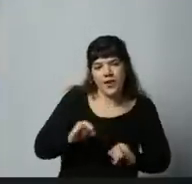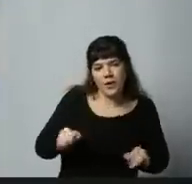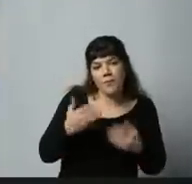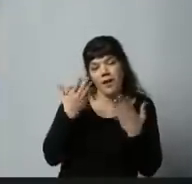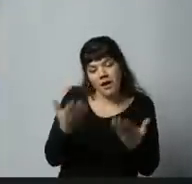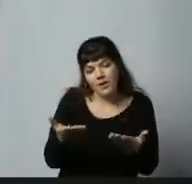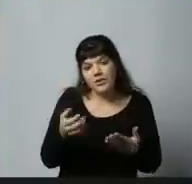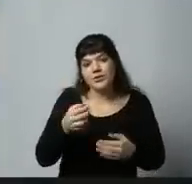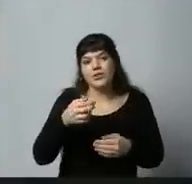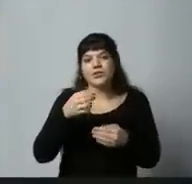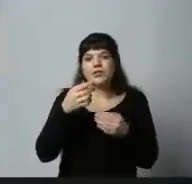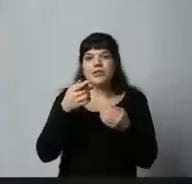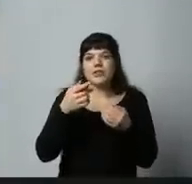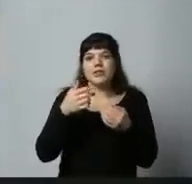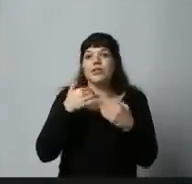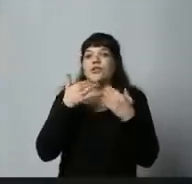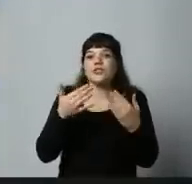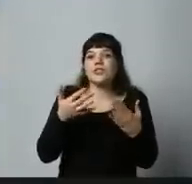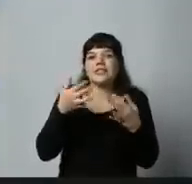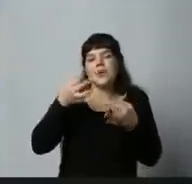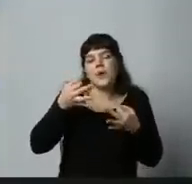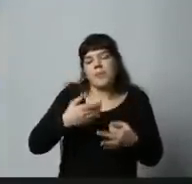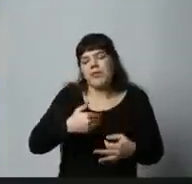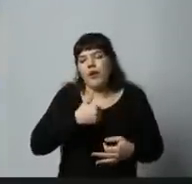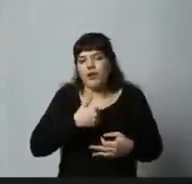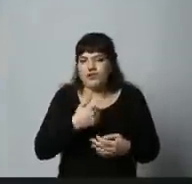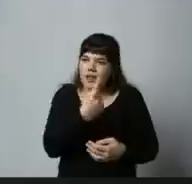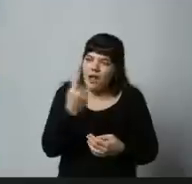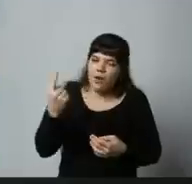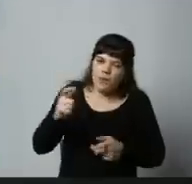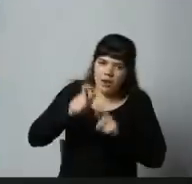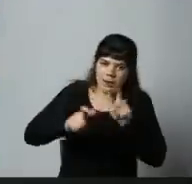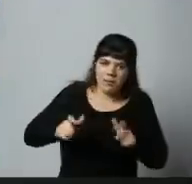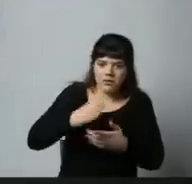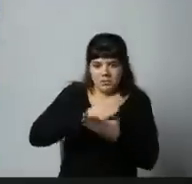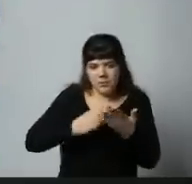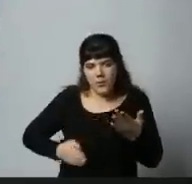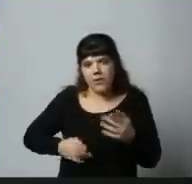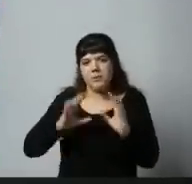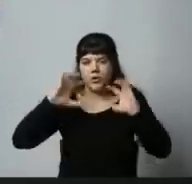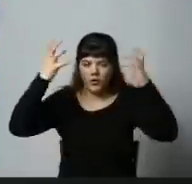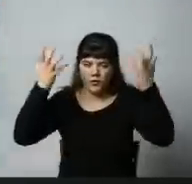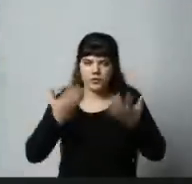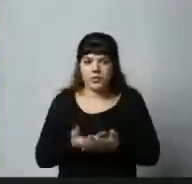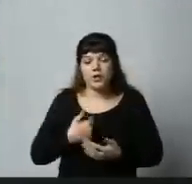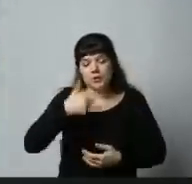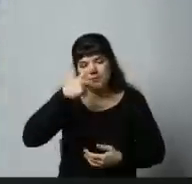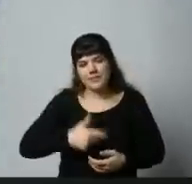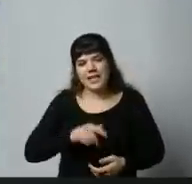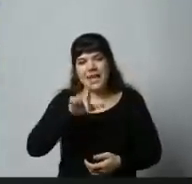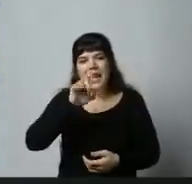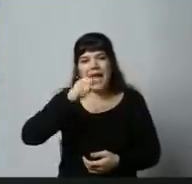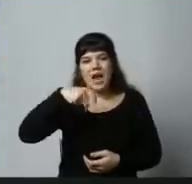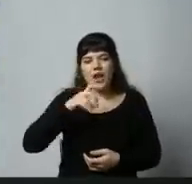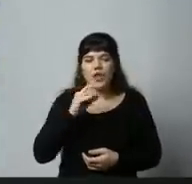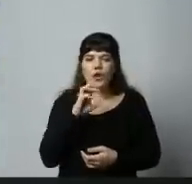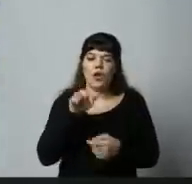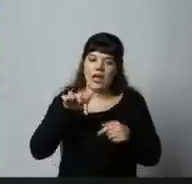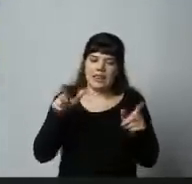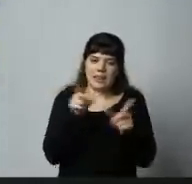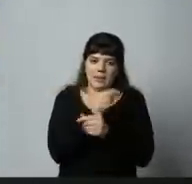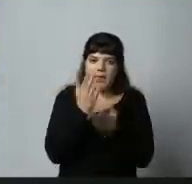estés donde residan seguramente en el corazón del pueblo los poetas y los revolucionarios soy Leandro grille y Esto fue